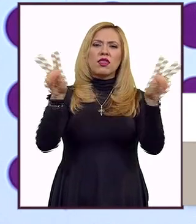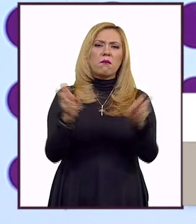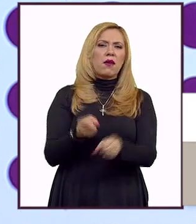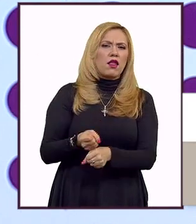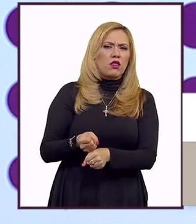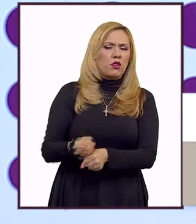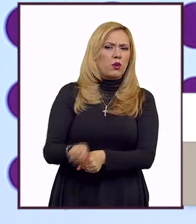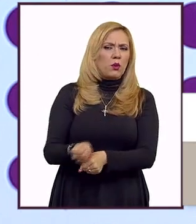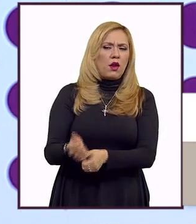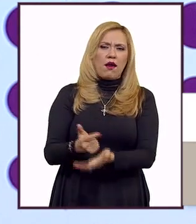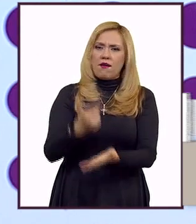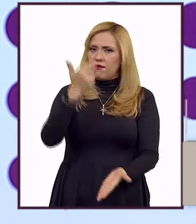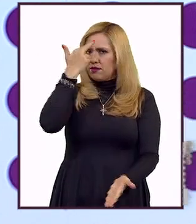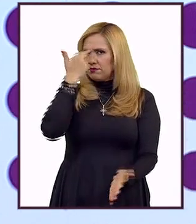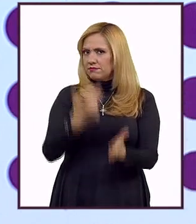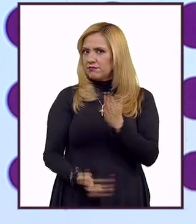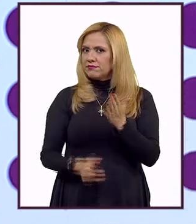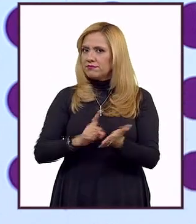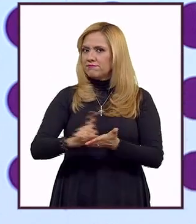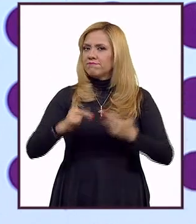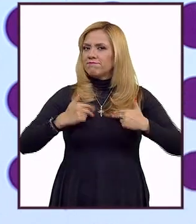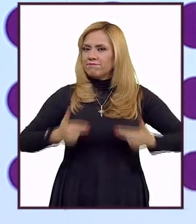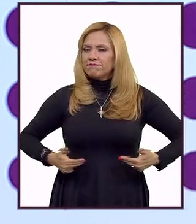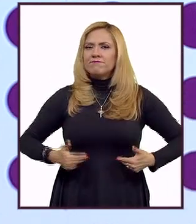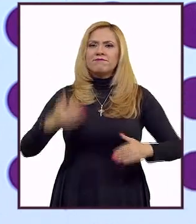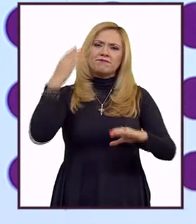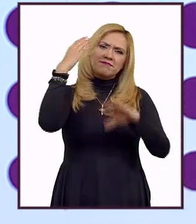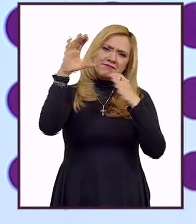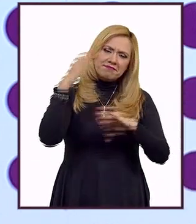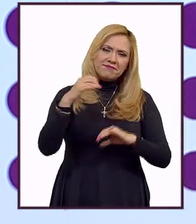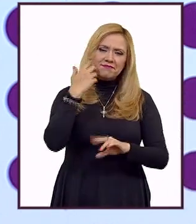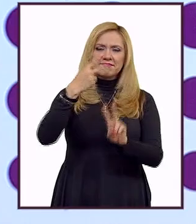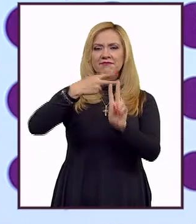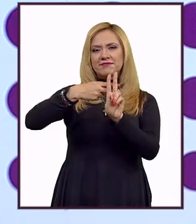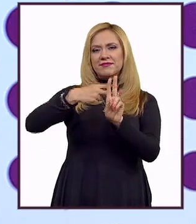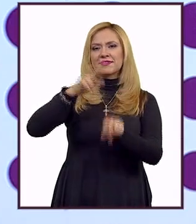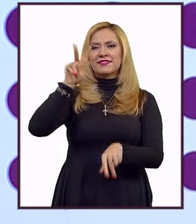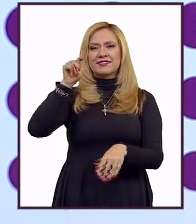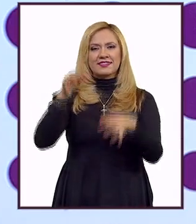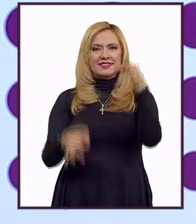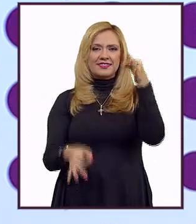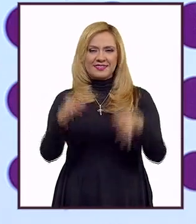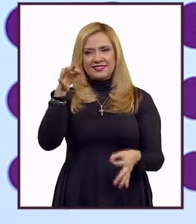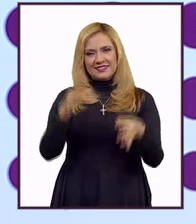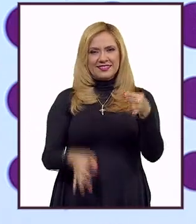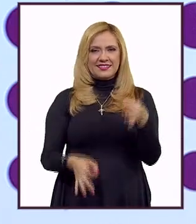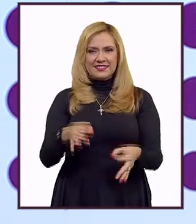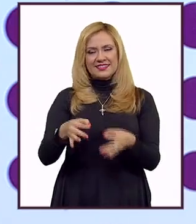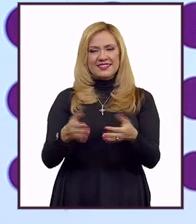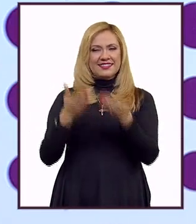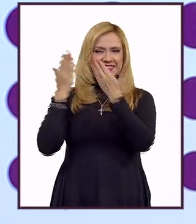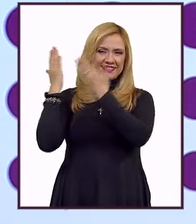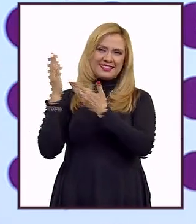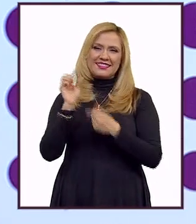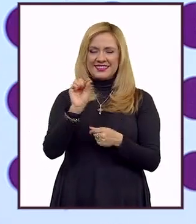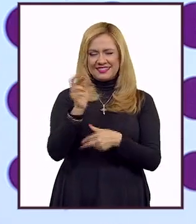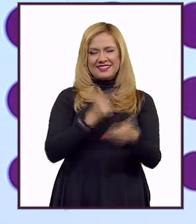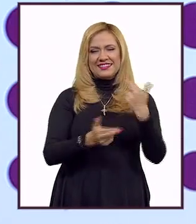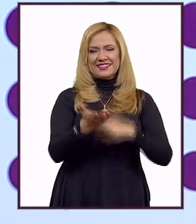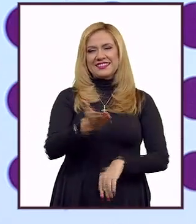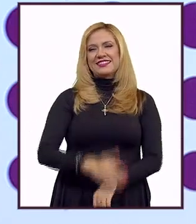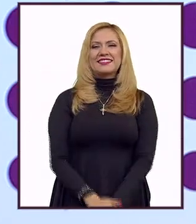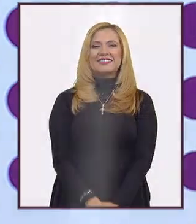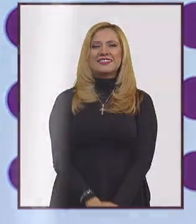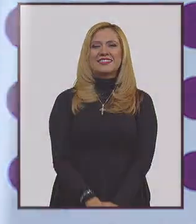una violación grave de derechos humanos. Mándenos sus comentarios a #JusticiaTV y síganme en mi cuenta de Twitter, rmiembro1. Ya